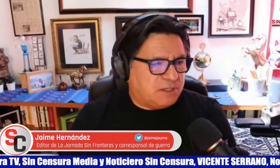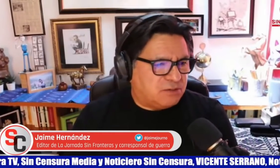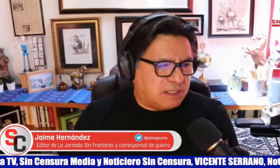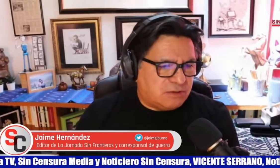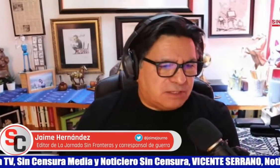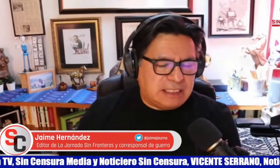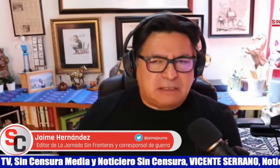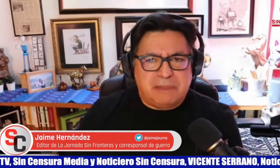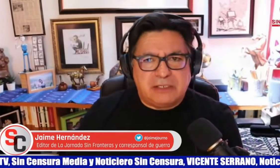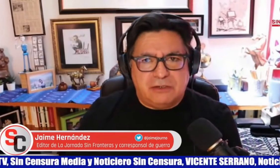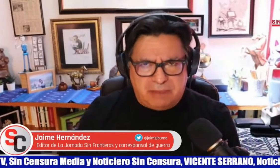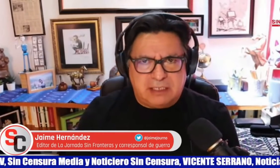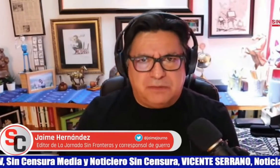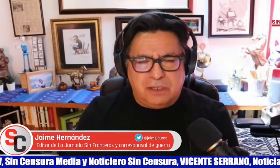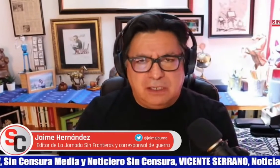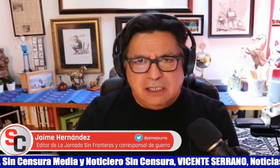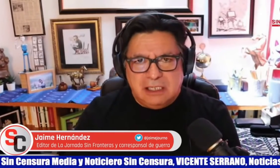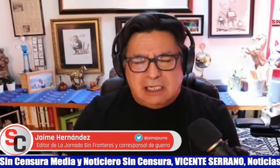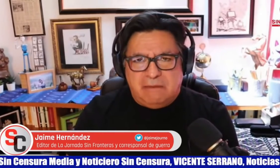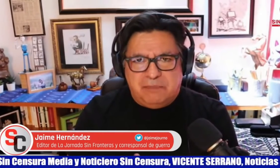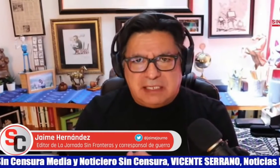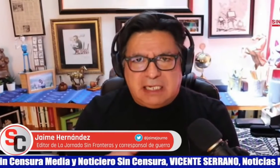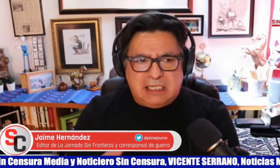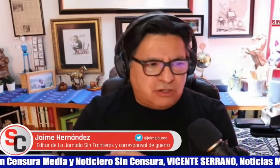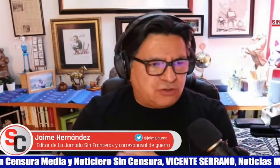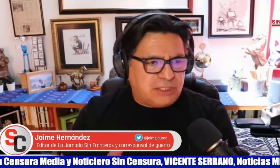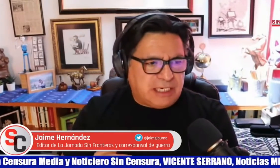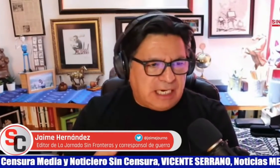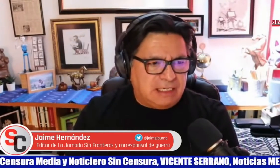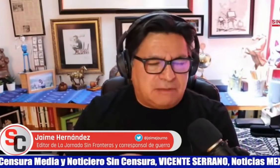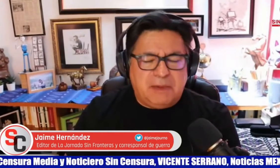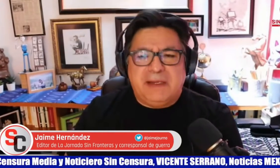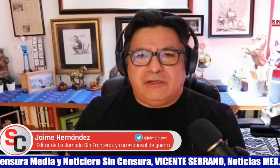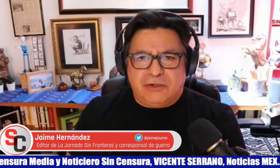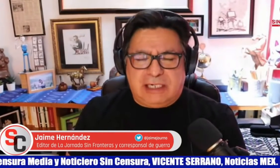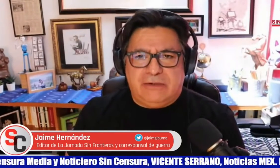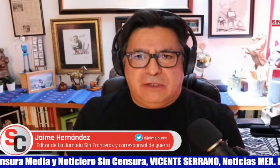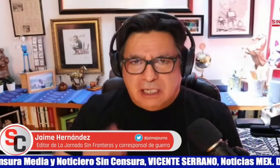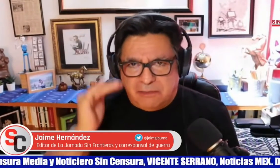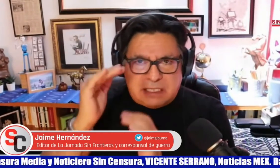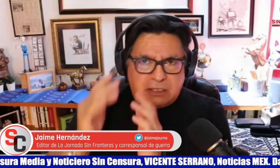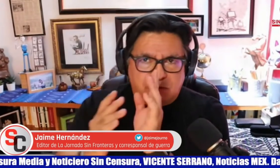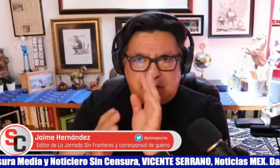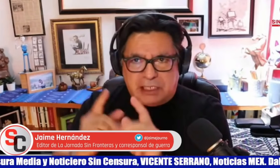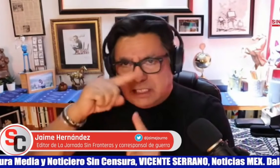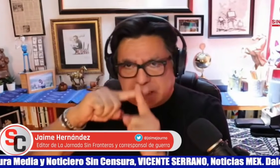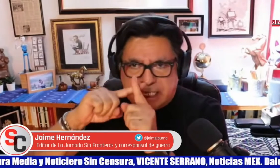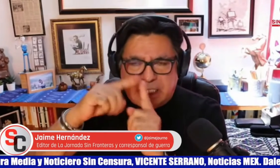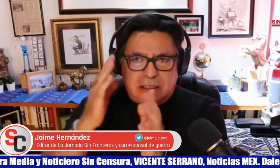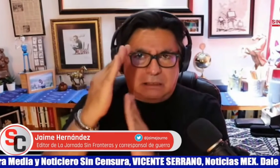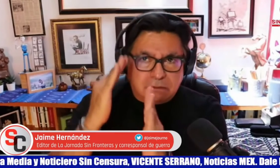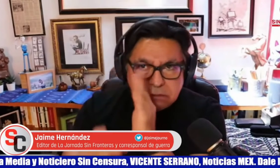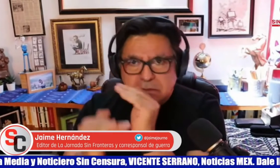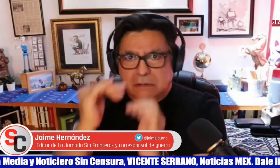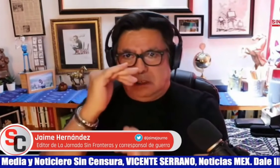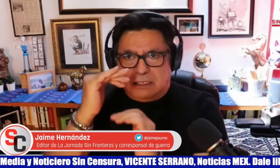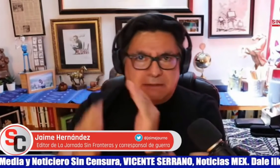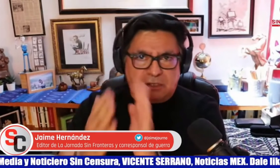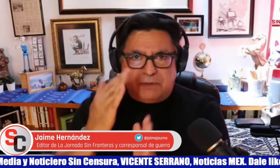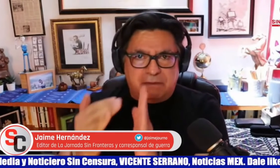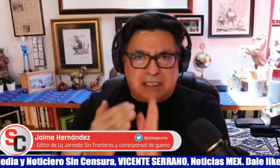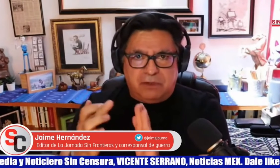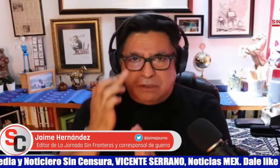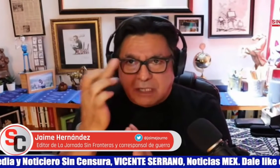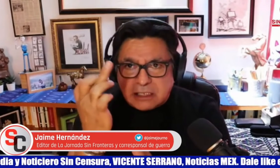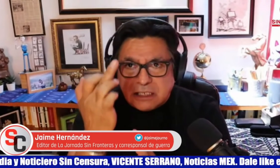Manuel López Obrador es experto en béisbol, dio sus señales, y a mí me quedó claro, empieza con sus señales raras de que, ya sabes,